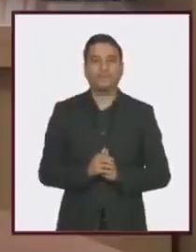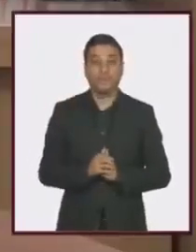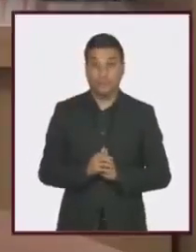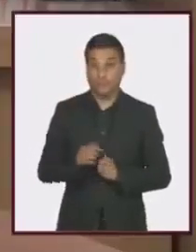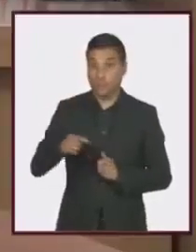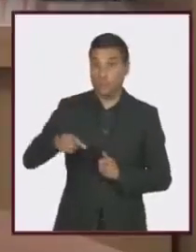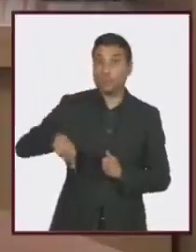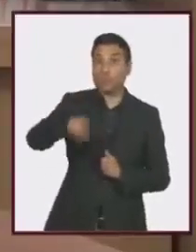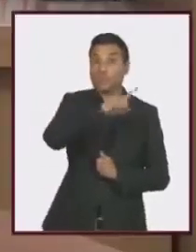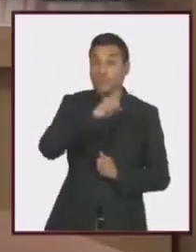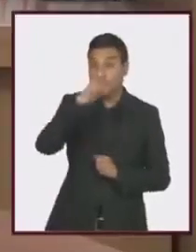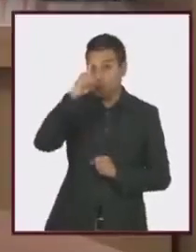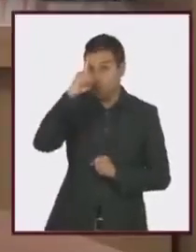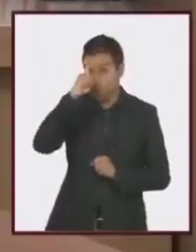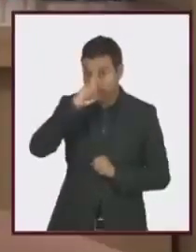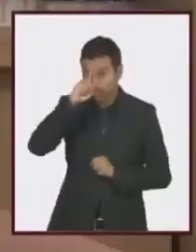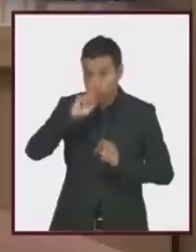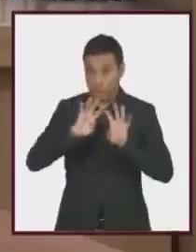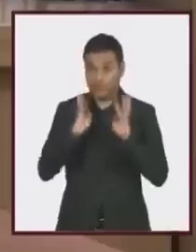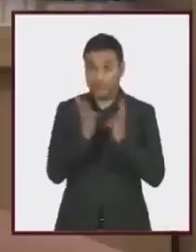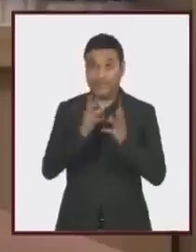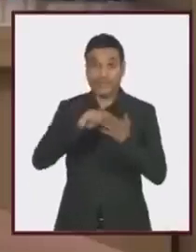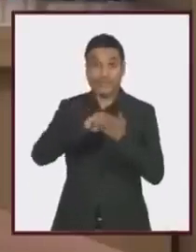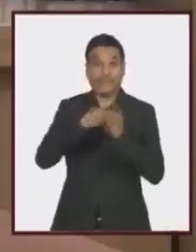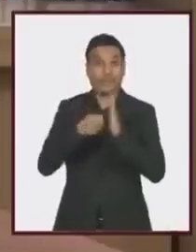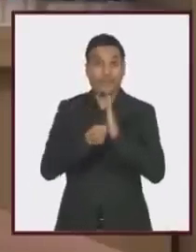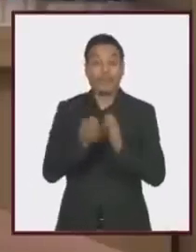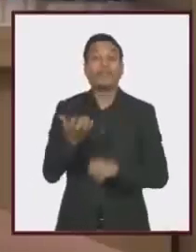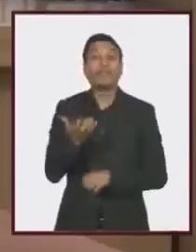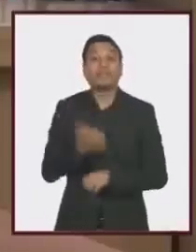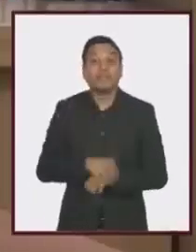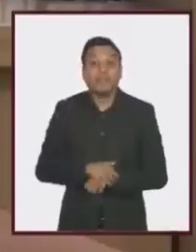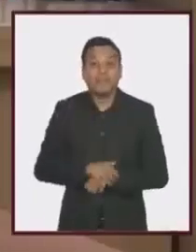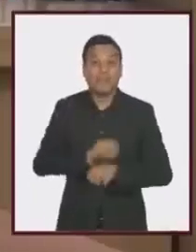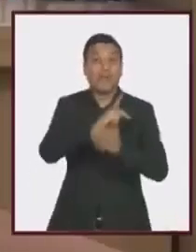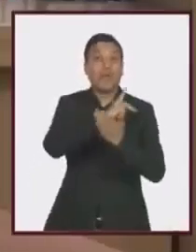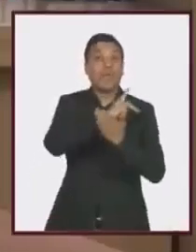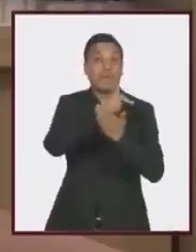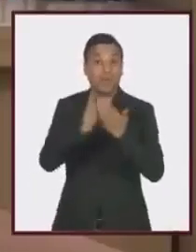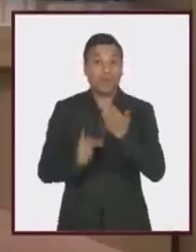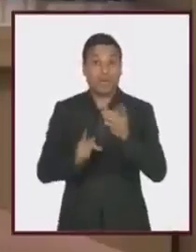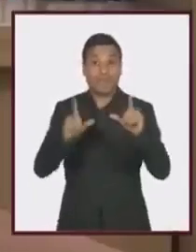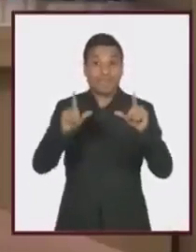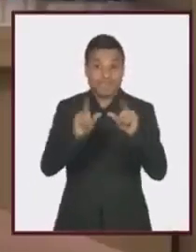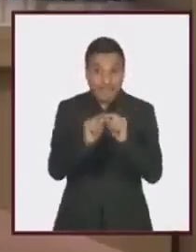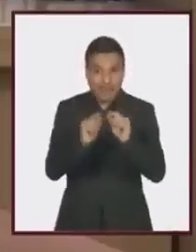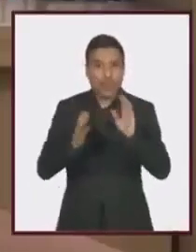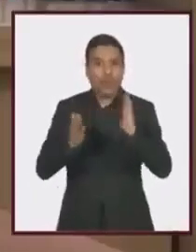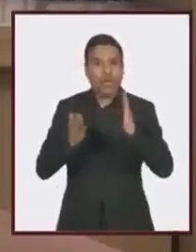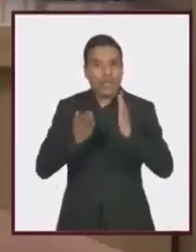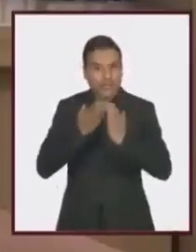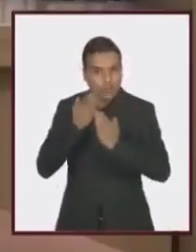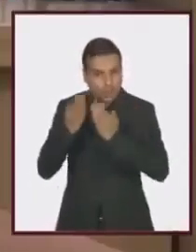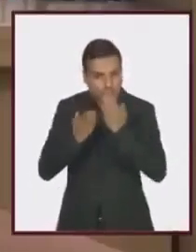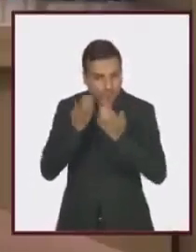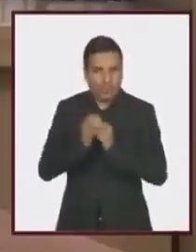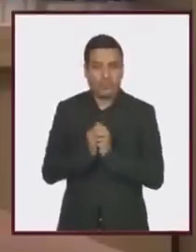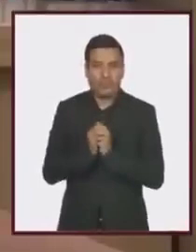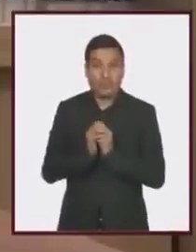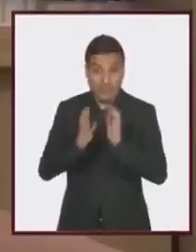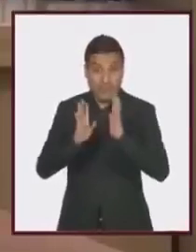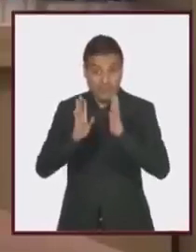consejos técnicos, en primer lugar, es analizar este programa sintético. Una vez que hemos analizado el